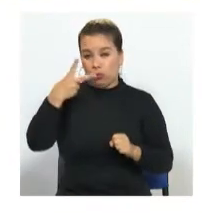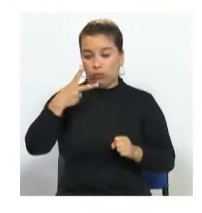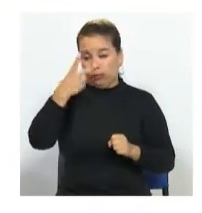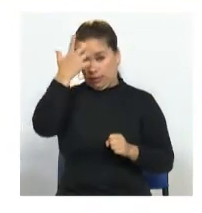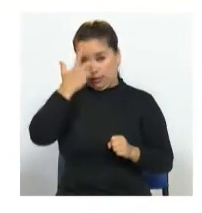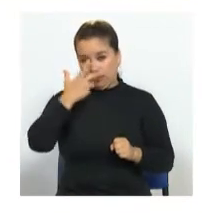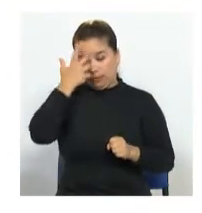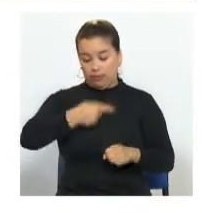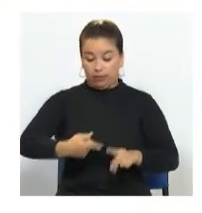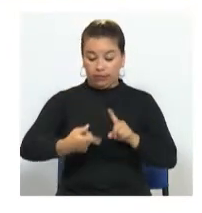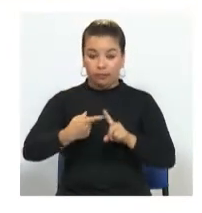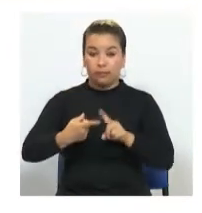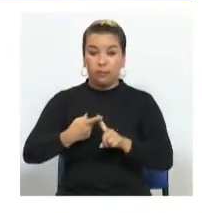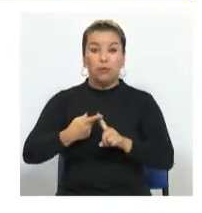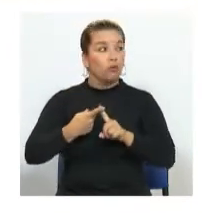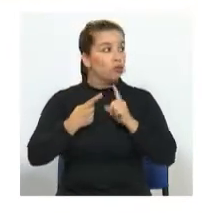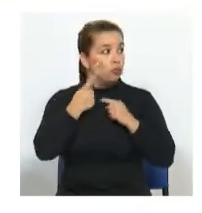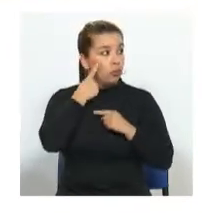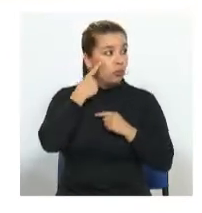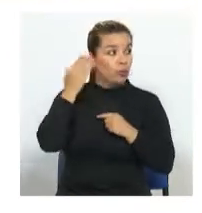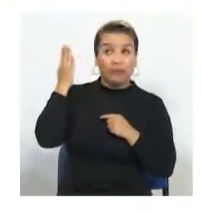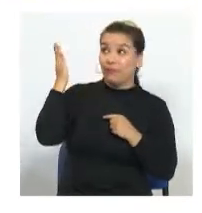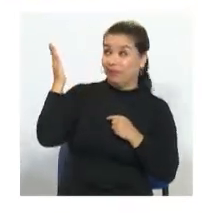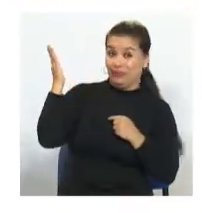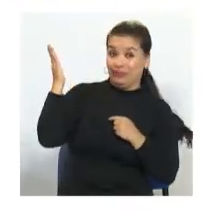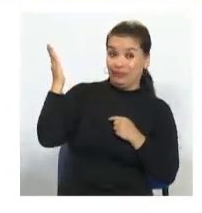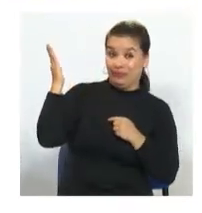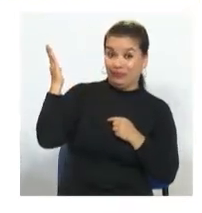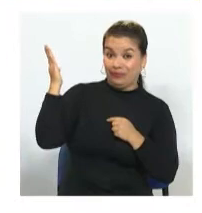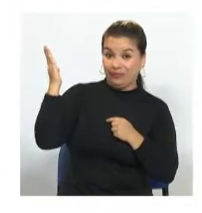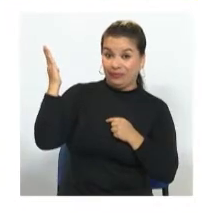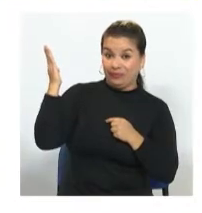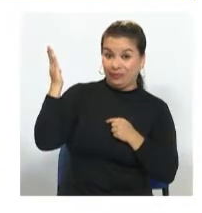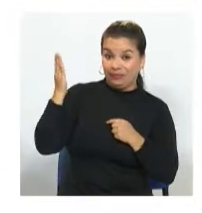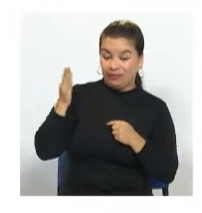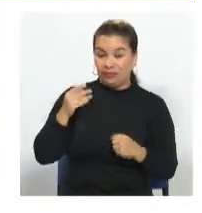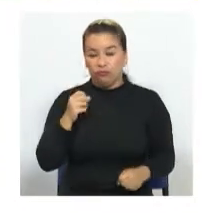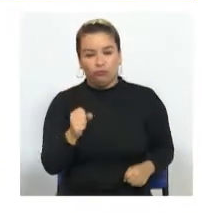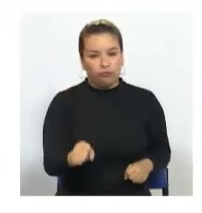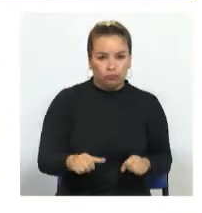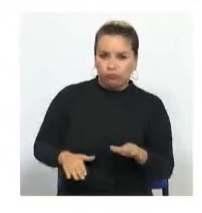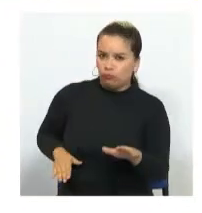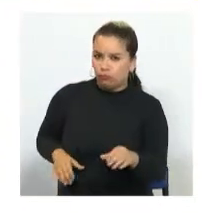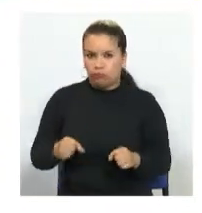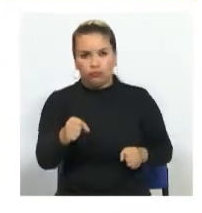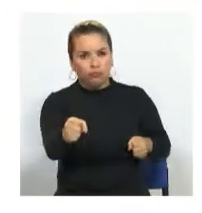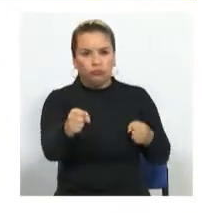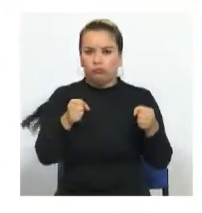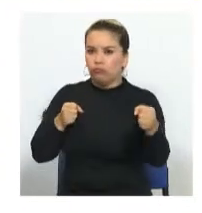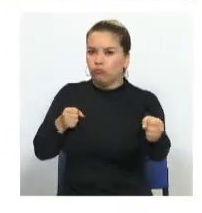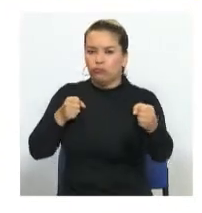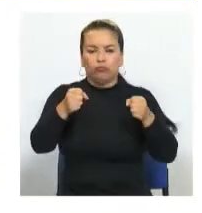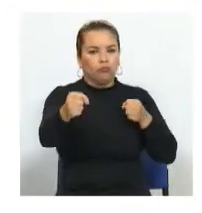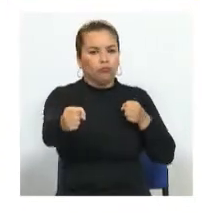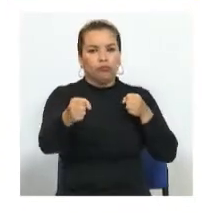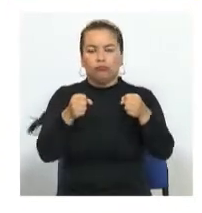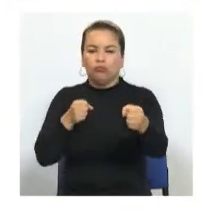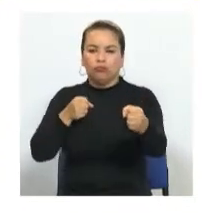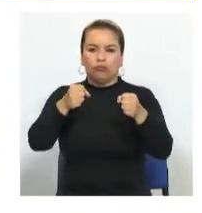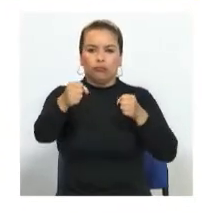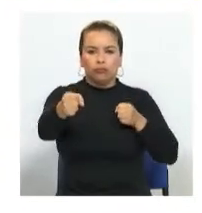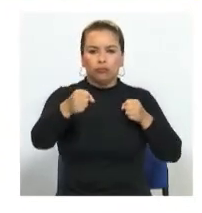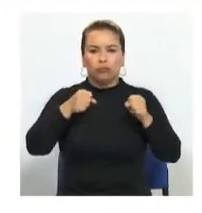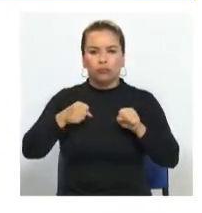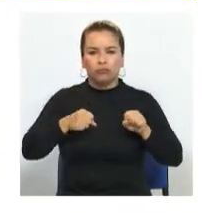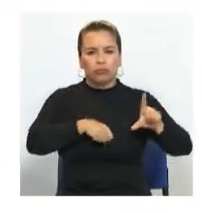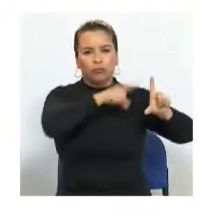ecocardiograma, como podemos ver allí en las imágenes, con una prueba de esfuerzo. Son los 2 exámenes más importantes para evaluar